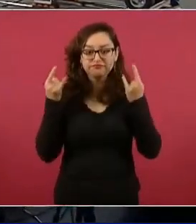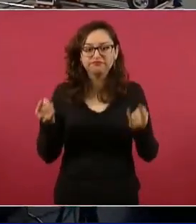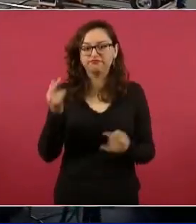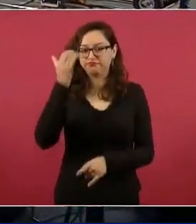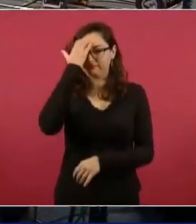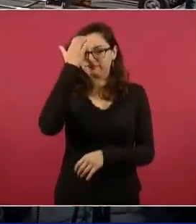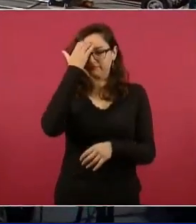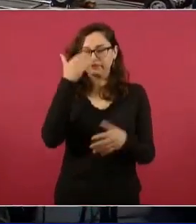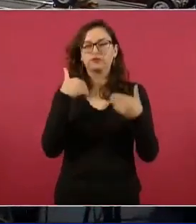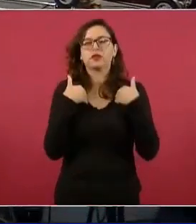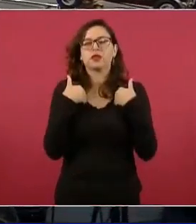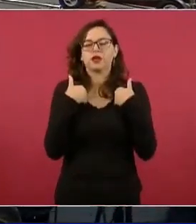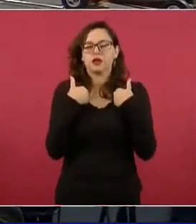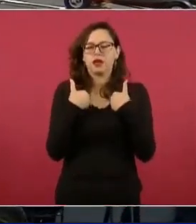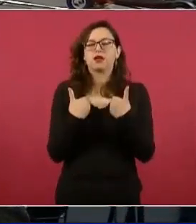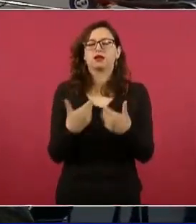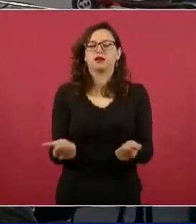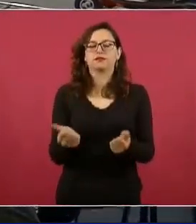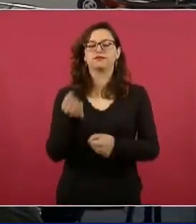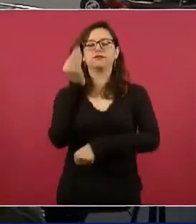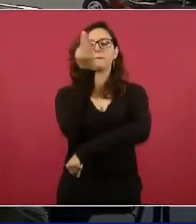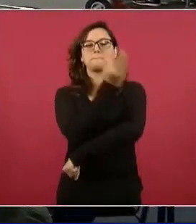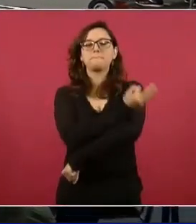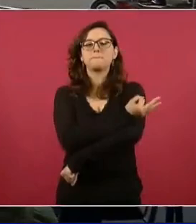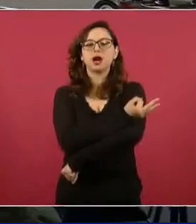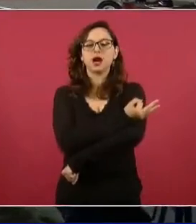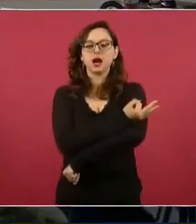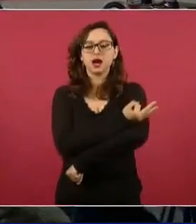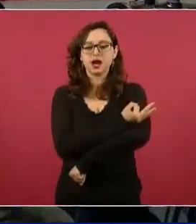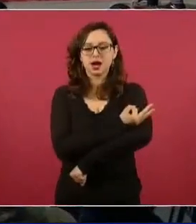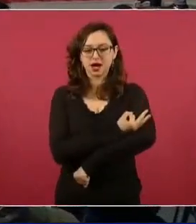no vamos a comprender muchas cosas.